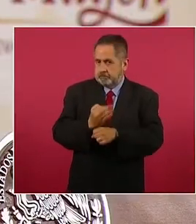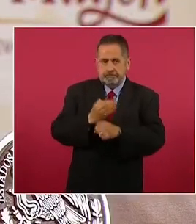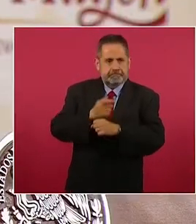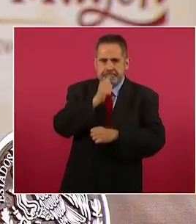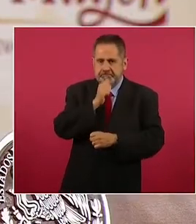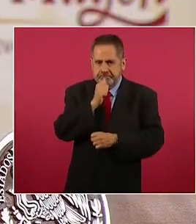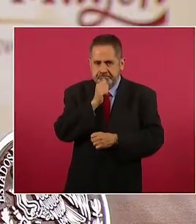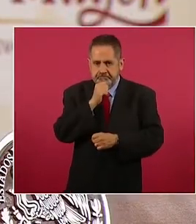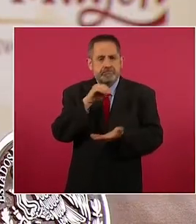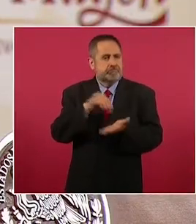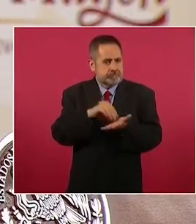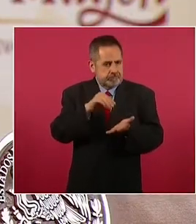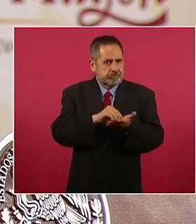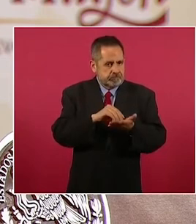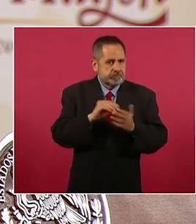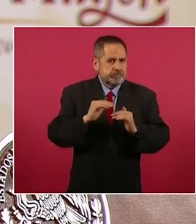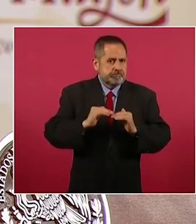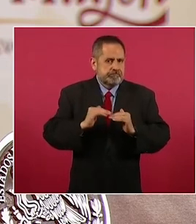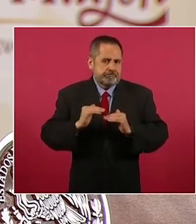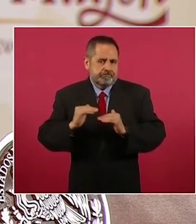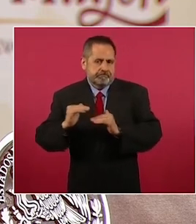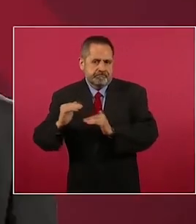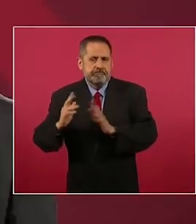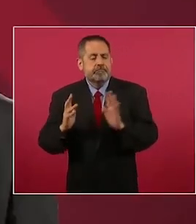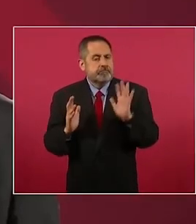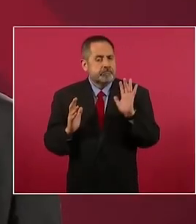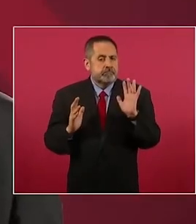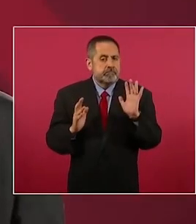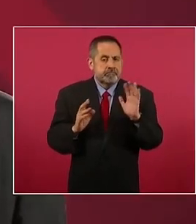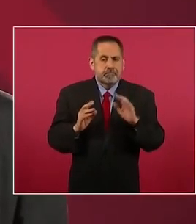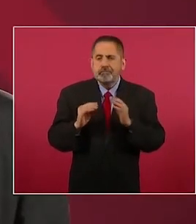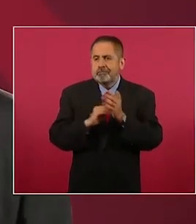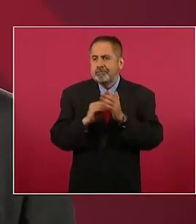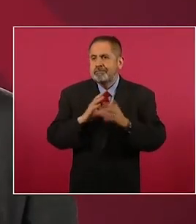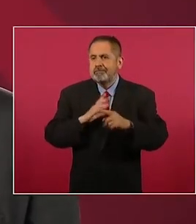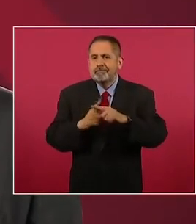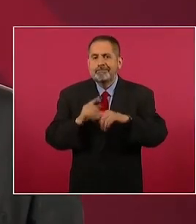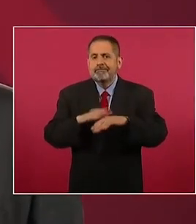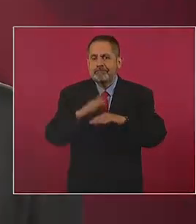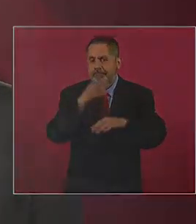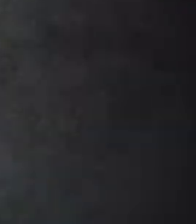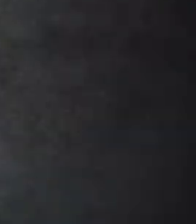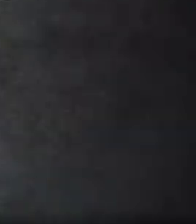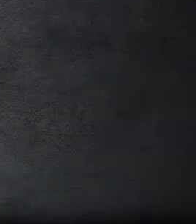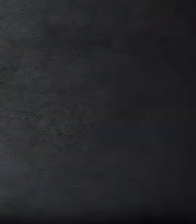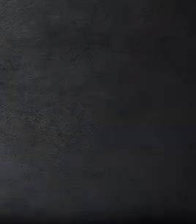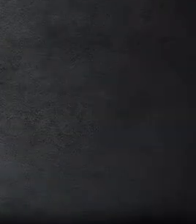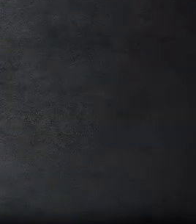de precaución, de prevención que hemos estado indicando desde el inicio de la epidemia.